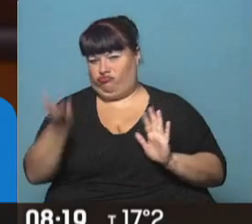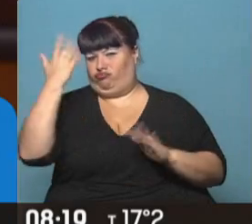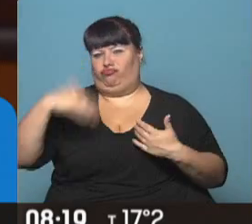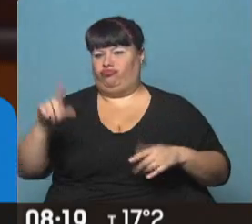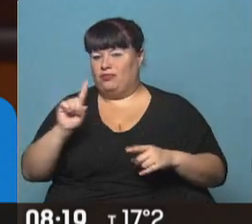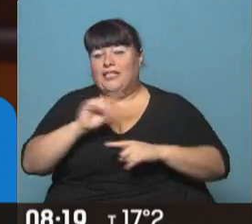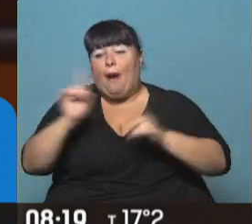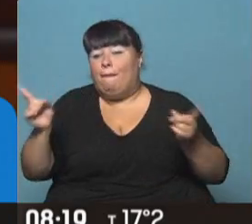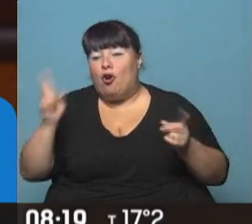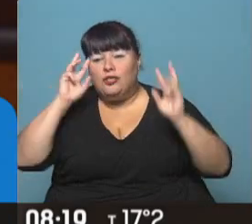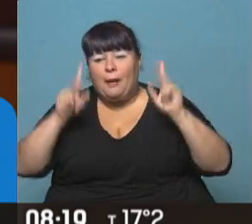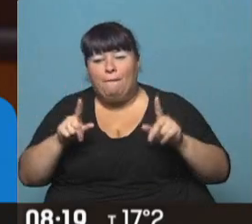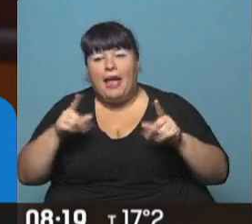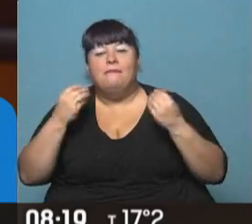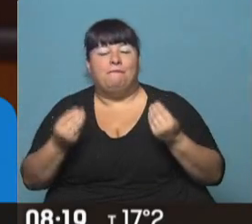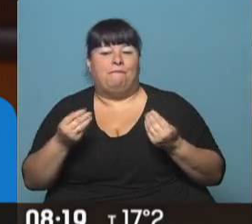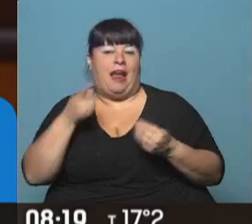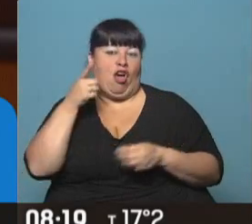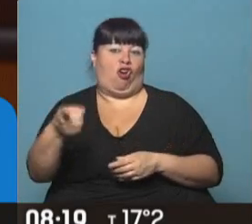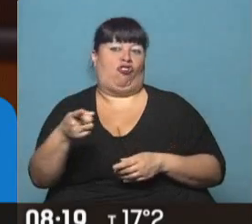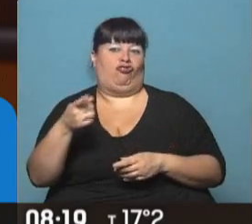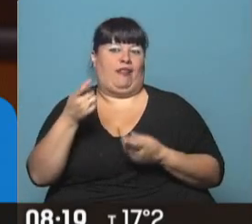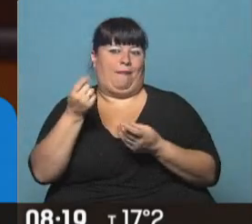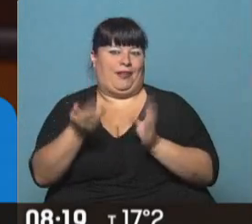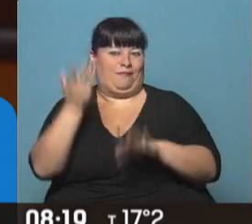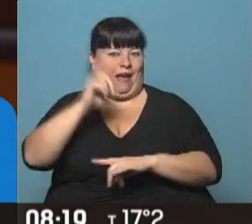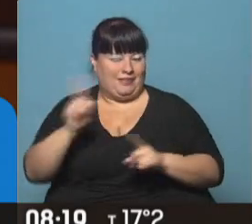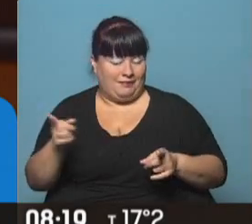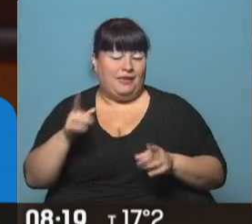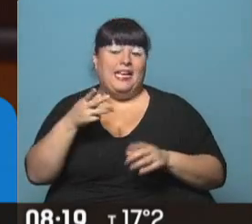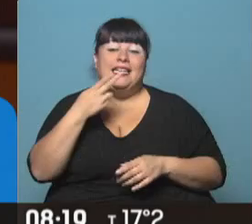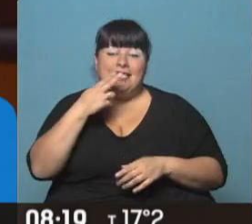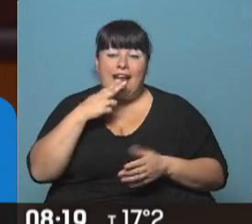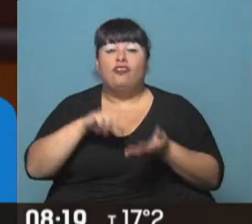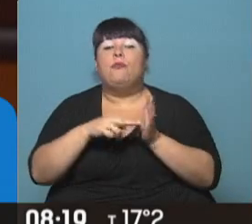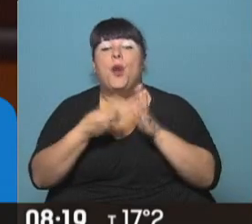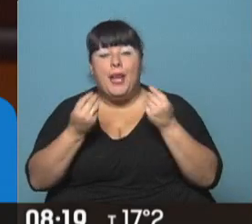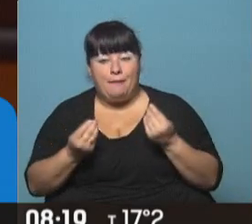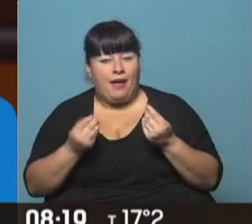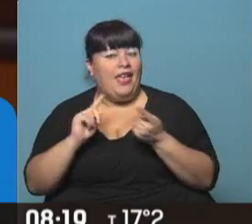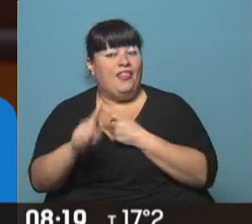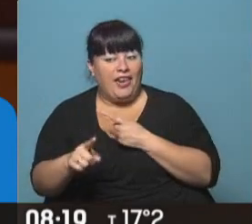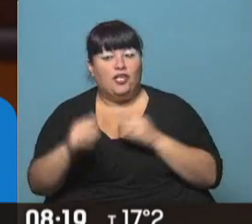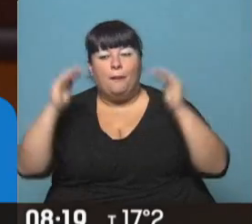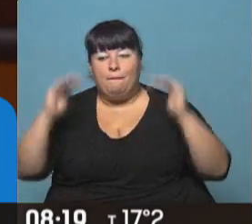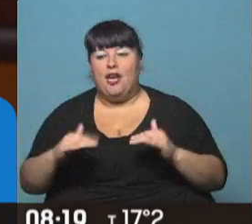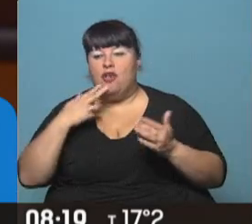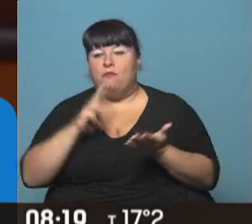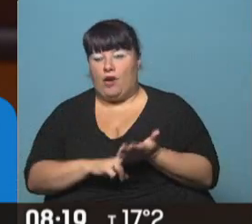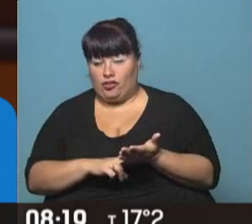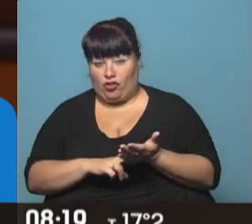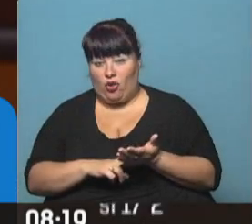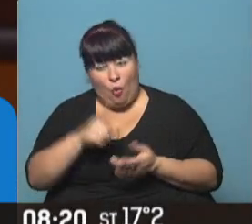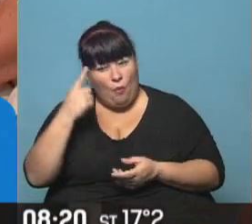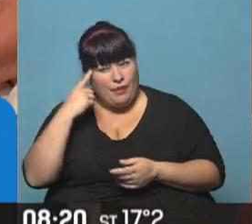ni siquiera están diseñadas de una manera en la que vaya a impactar en el precio. Claro. Con los cigarrillos el problema que tenemos es que directamente baja el impuesto, ¿sí? ¿Y